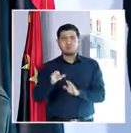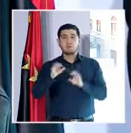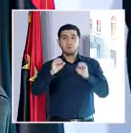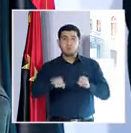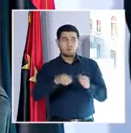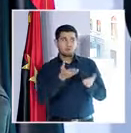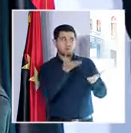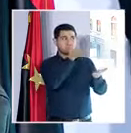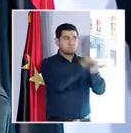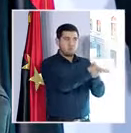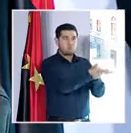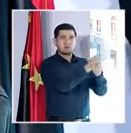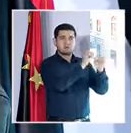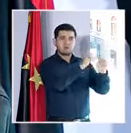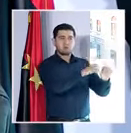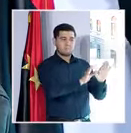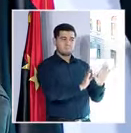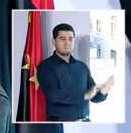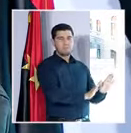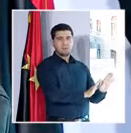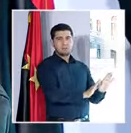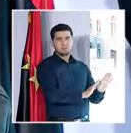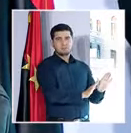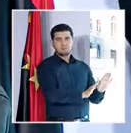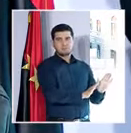logramos, doctor Wilmer, doctor Ciro,